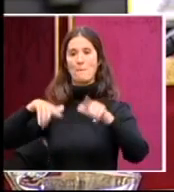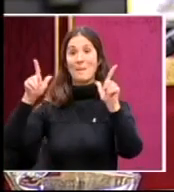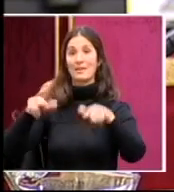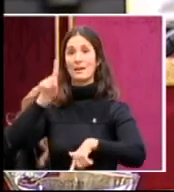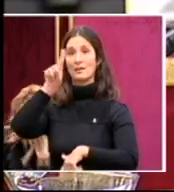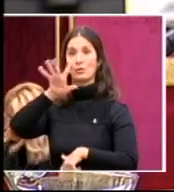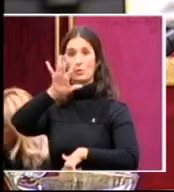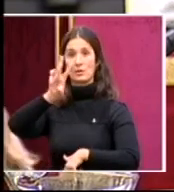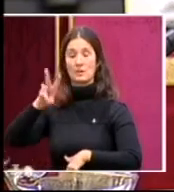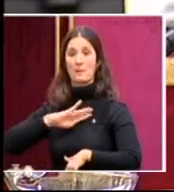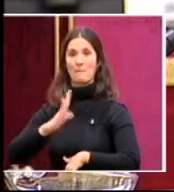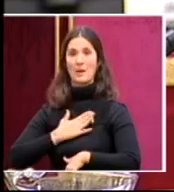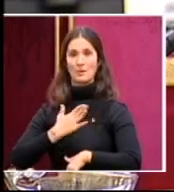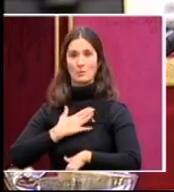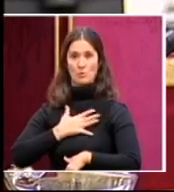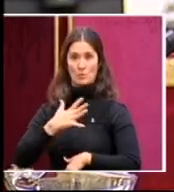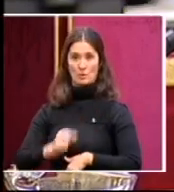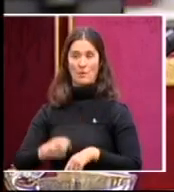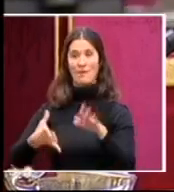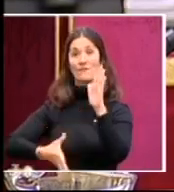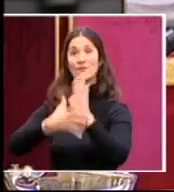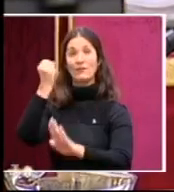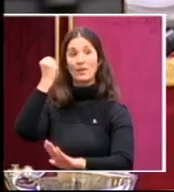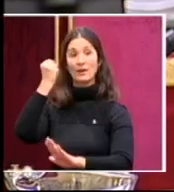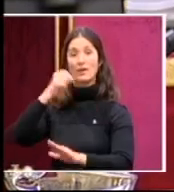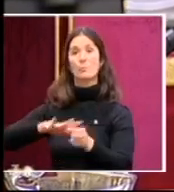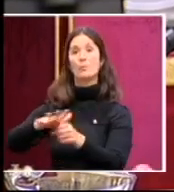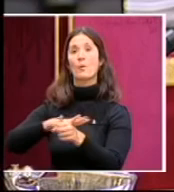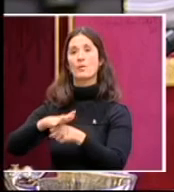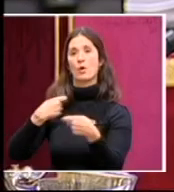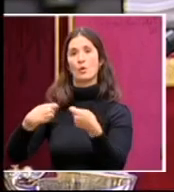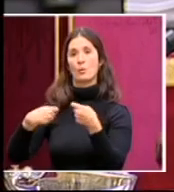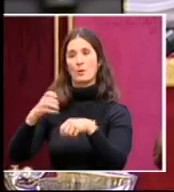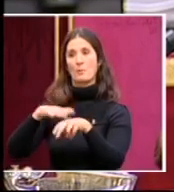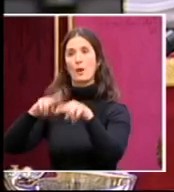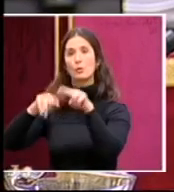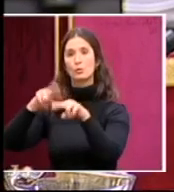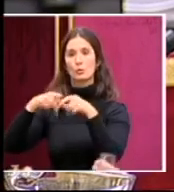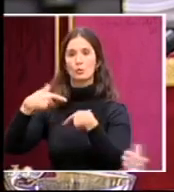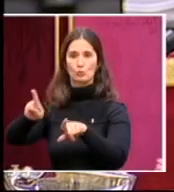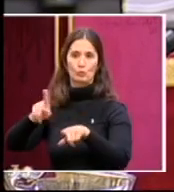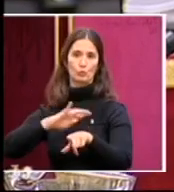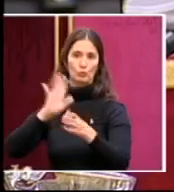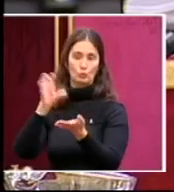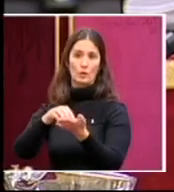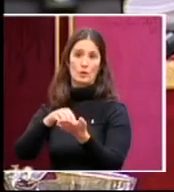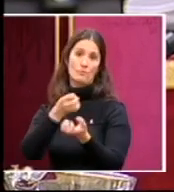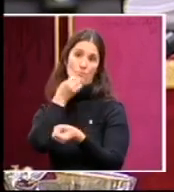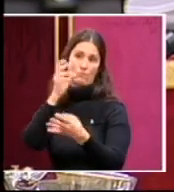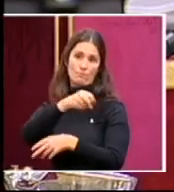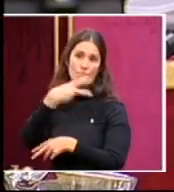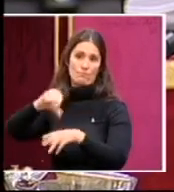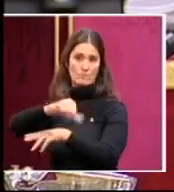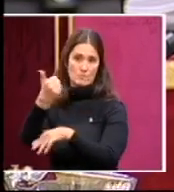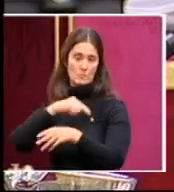número 153 del patrimonio municipal a la Federación Provincial de Comercio para construcción de su sede. Propuesta para declarar resuelta la